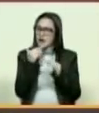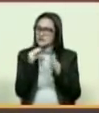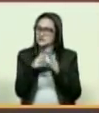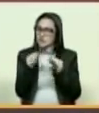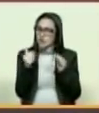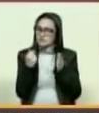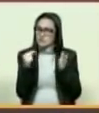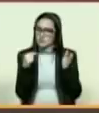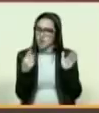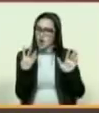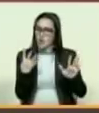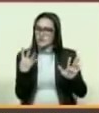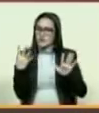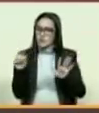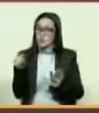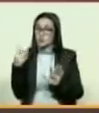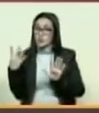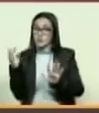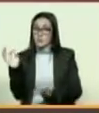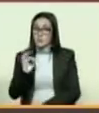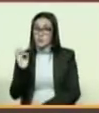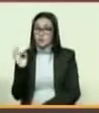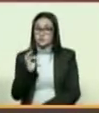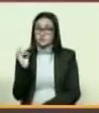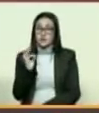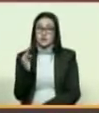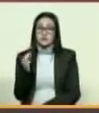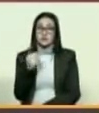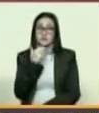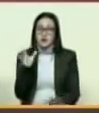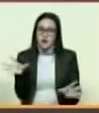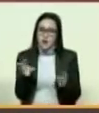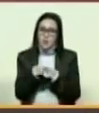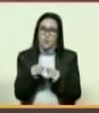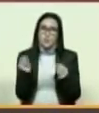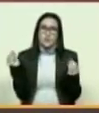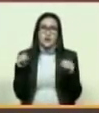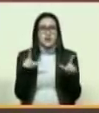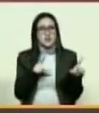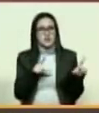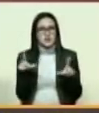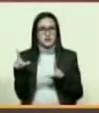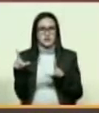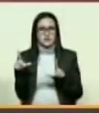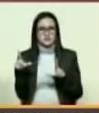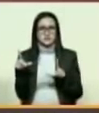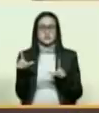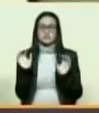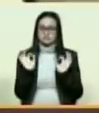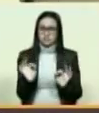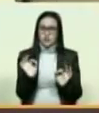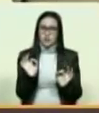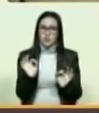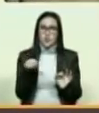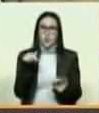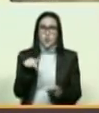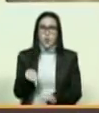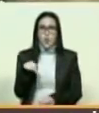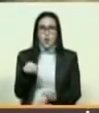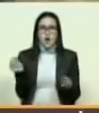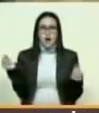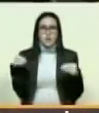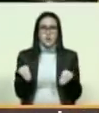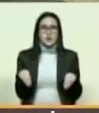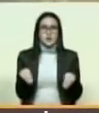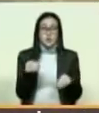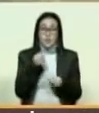el 99,9% de los puntos. Estamos listos para concretar el día de hoy ese acuerdo, que